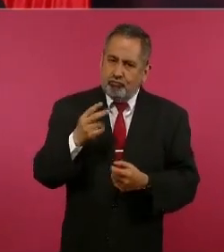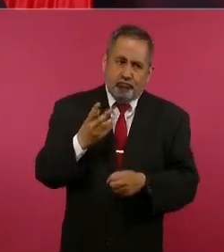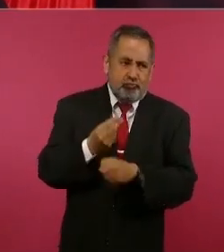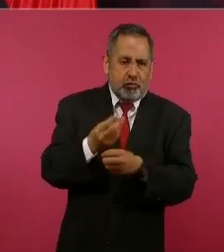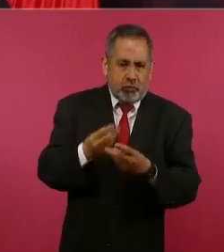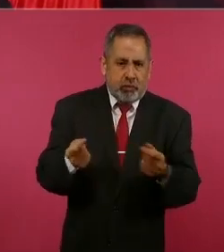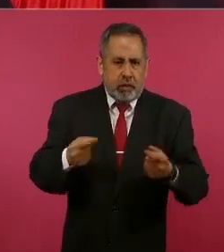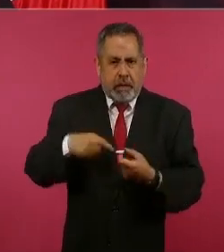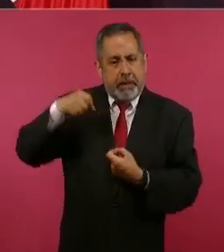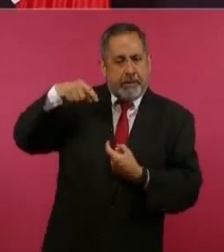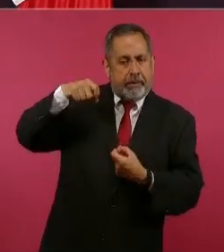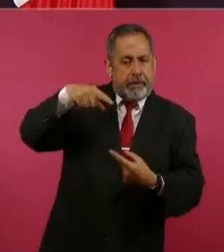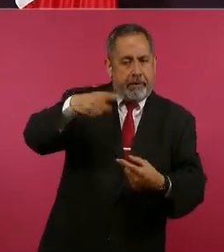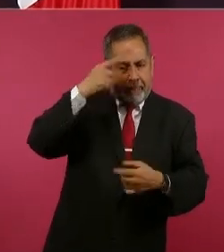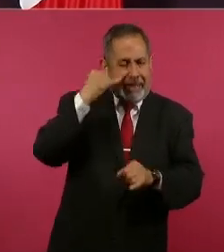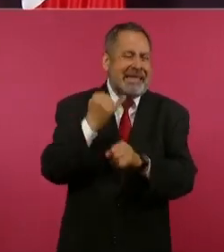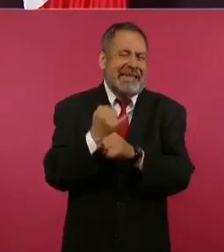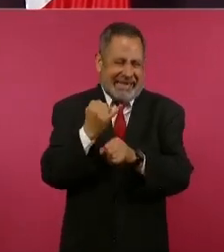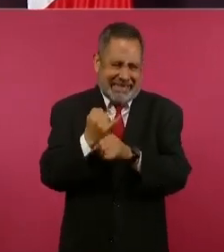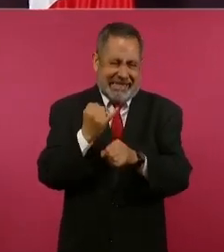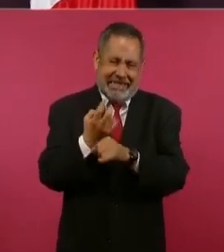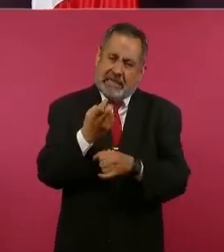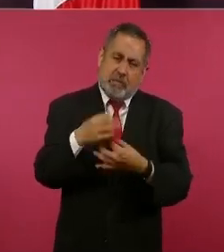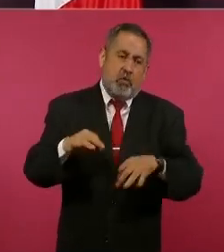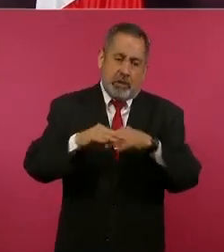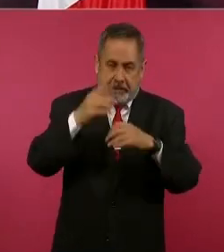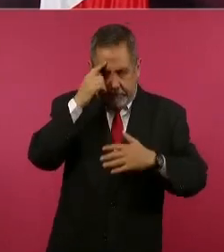lo de la señal de internet,